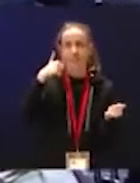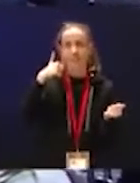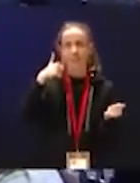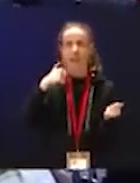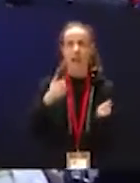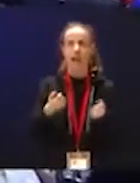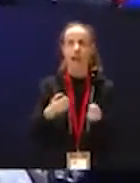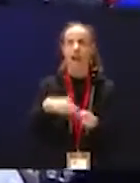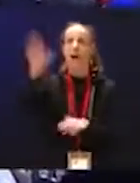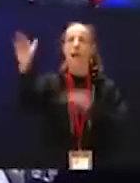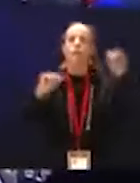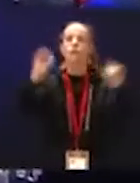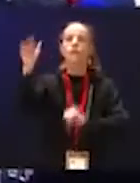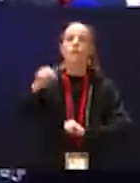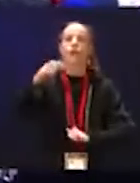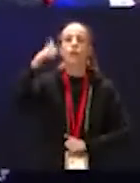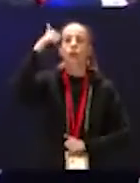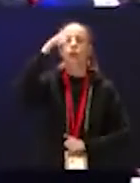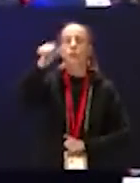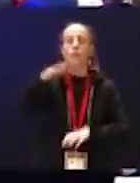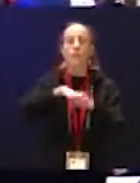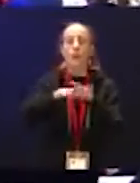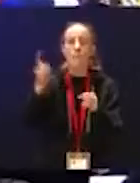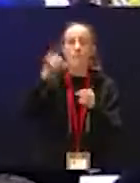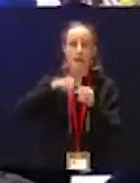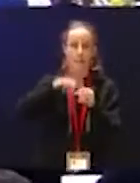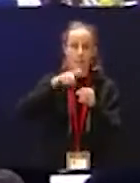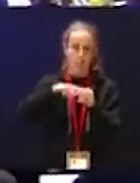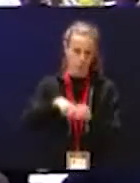feminista, porque la igualdad es un bien social que convierte la